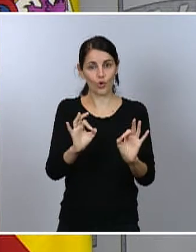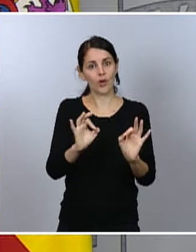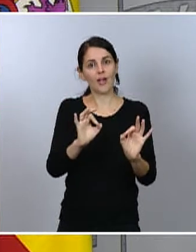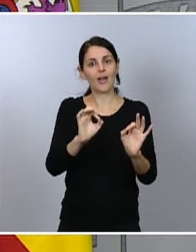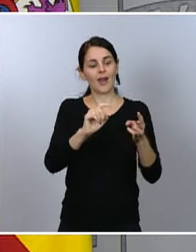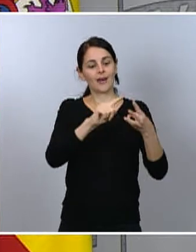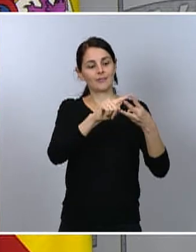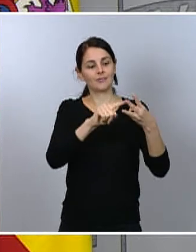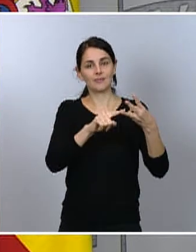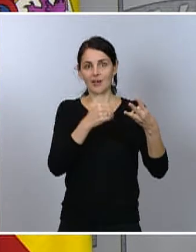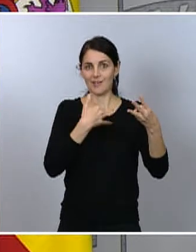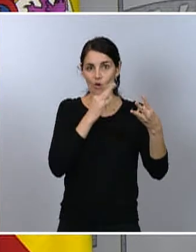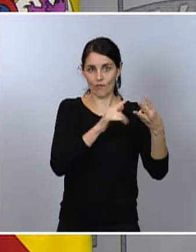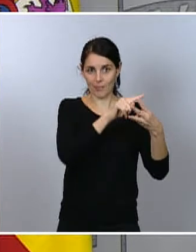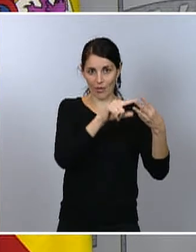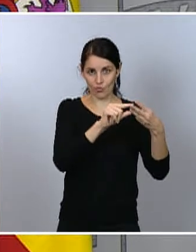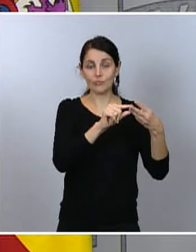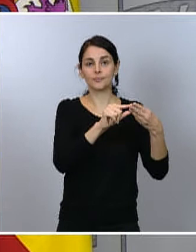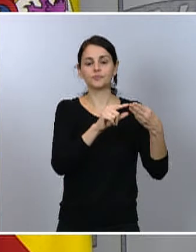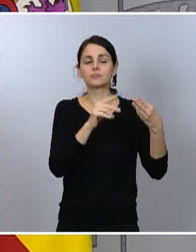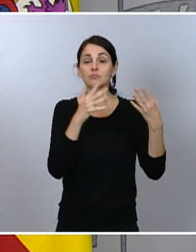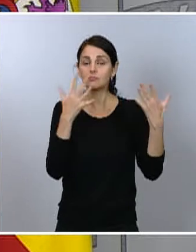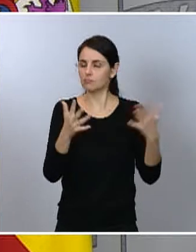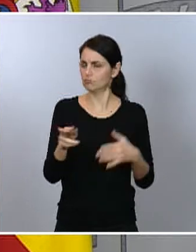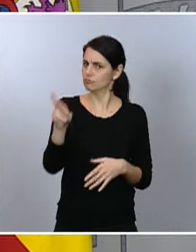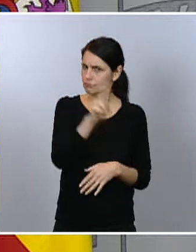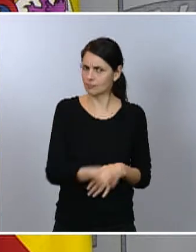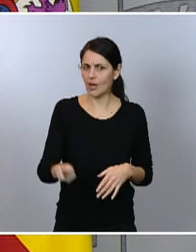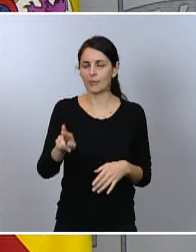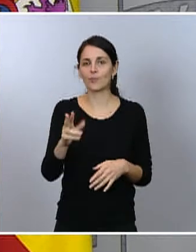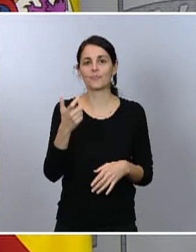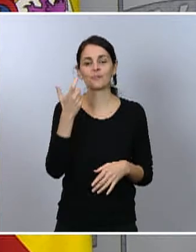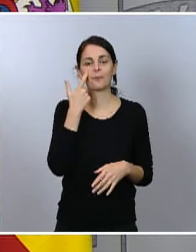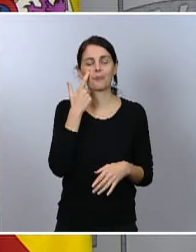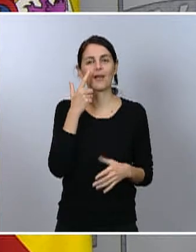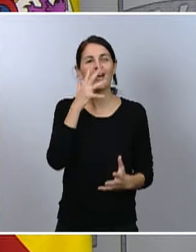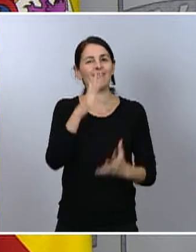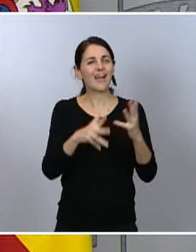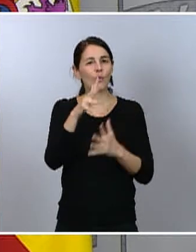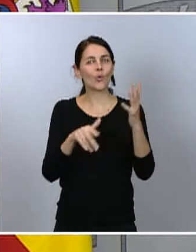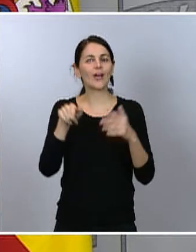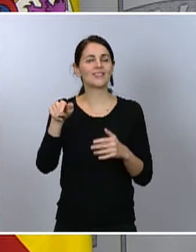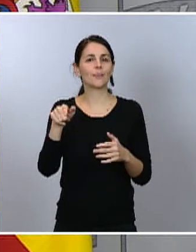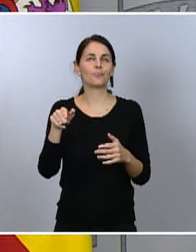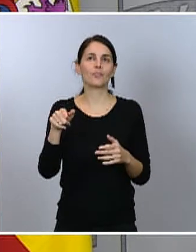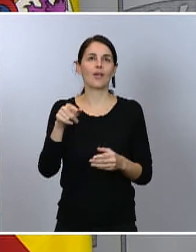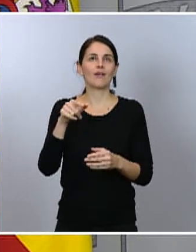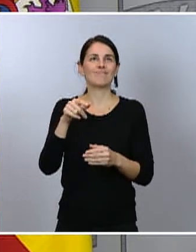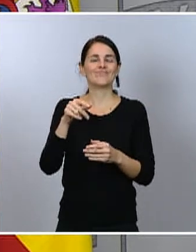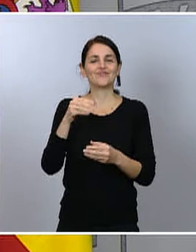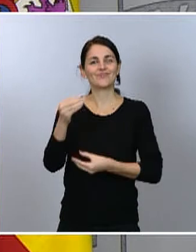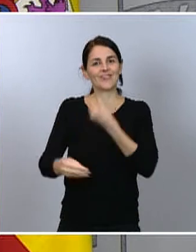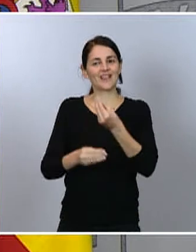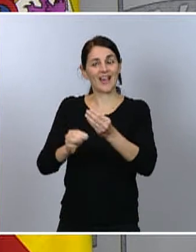del estudio de seroprevalencia. Pero insisto en que este cálculo no debe hacerse así. Es muy